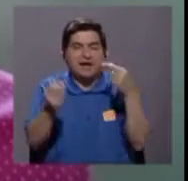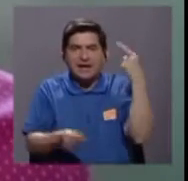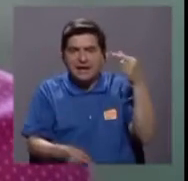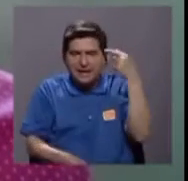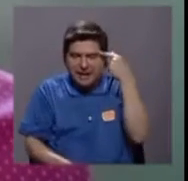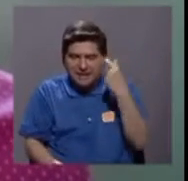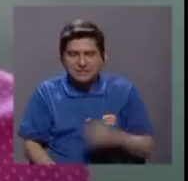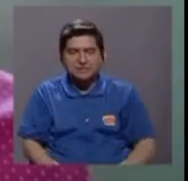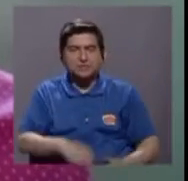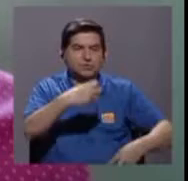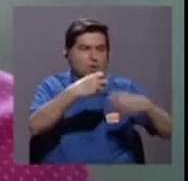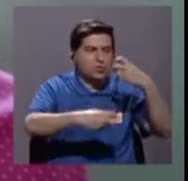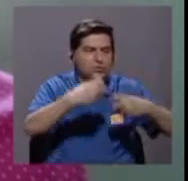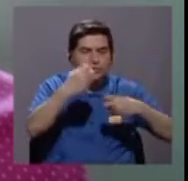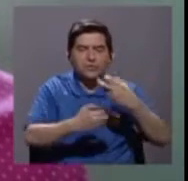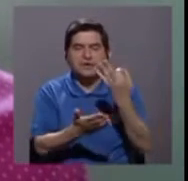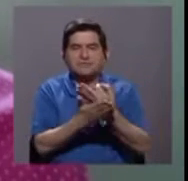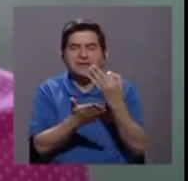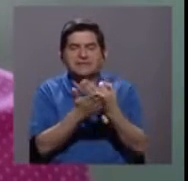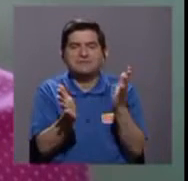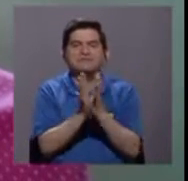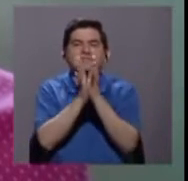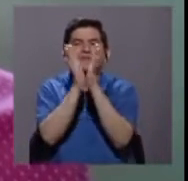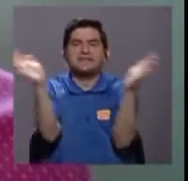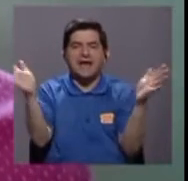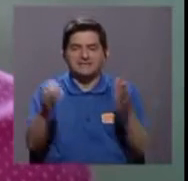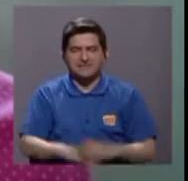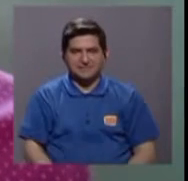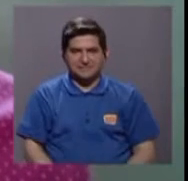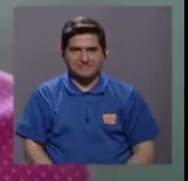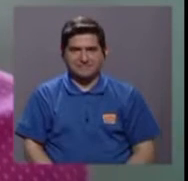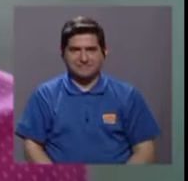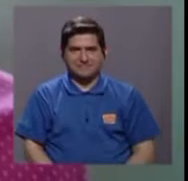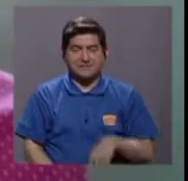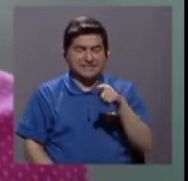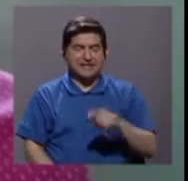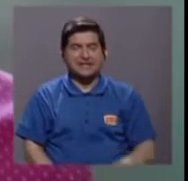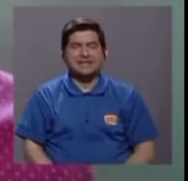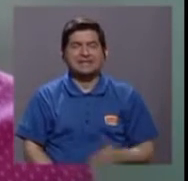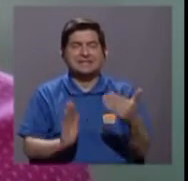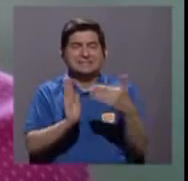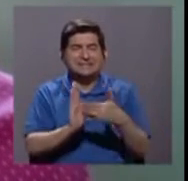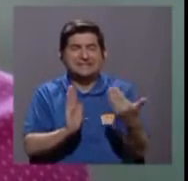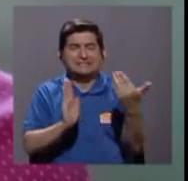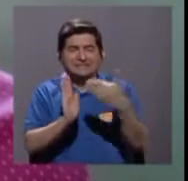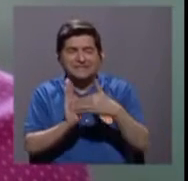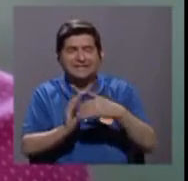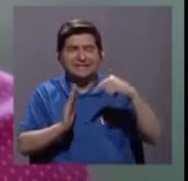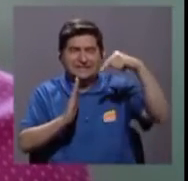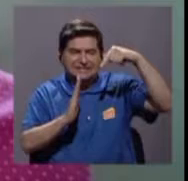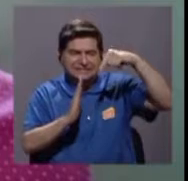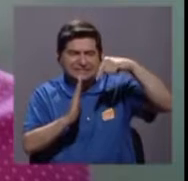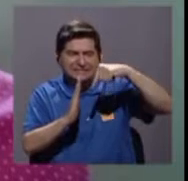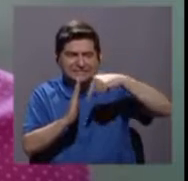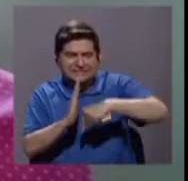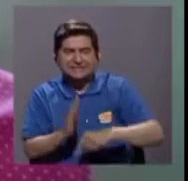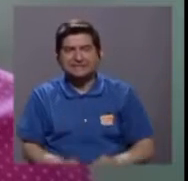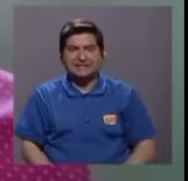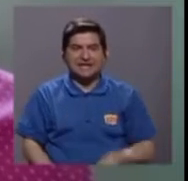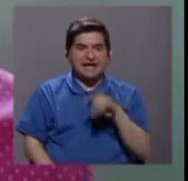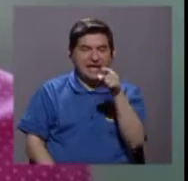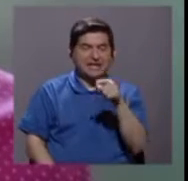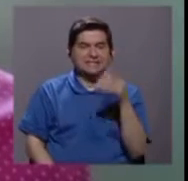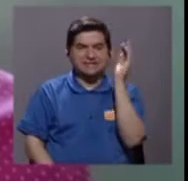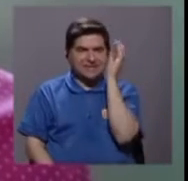están pasando, digamos, a las finanzas públicas, que cada vez se nos deterioran más. Ese, digamos, ha sido